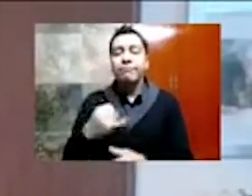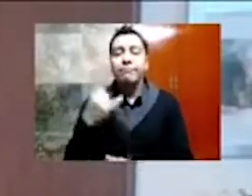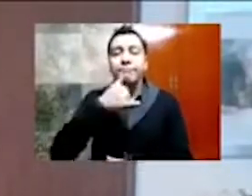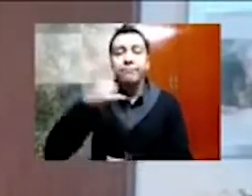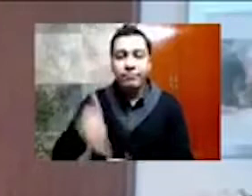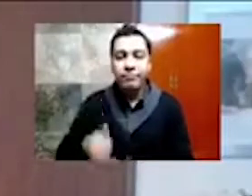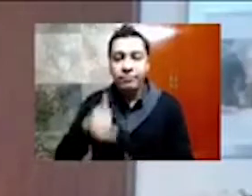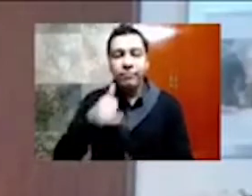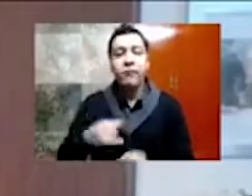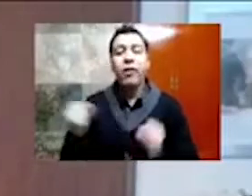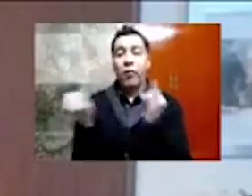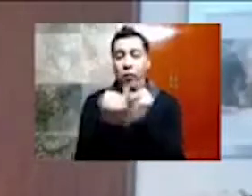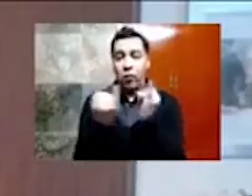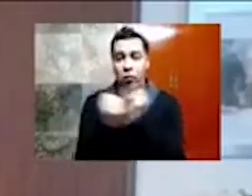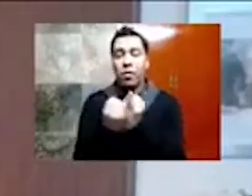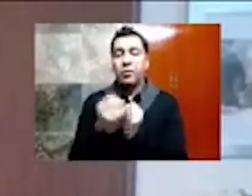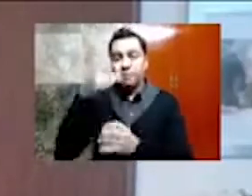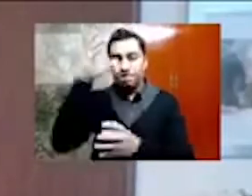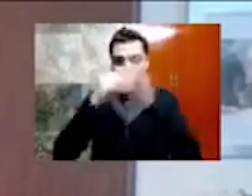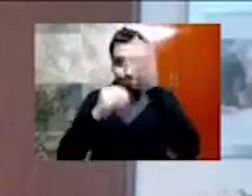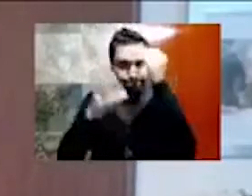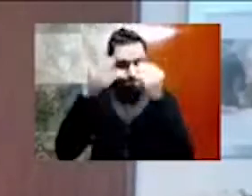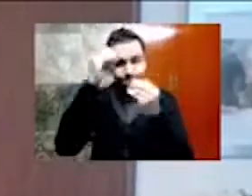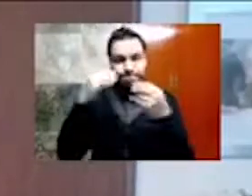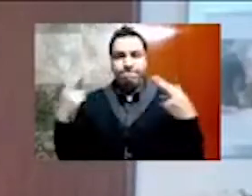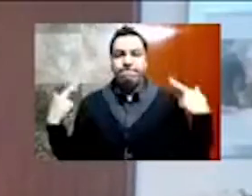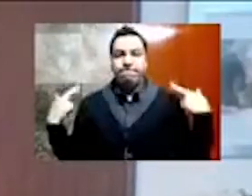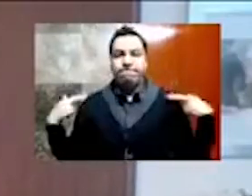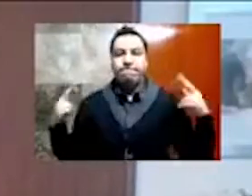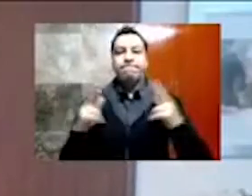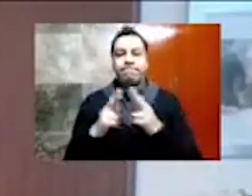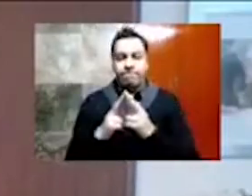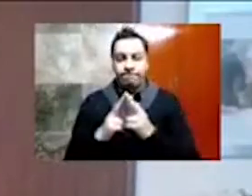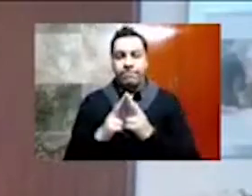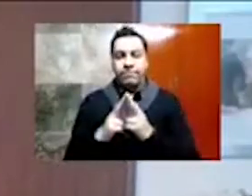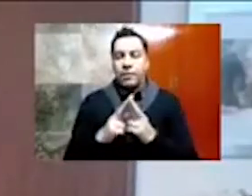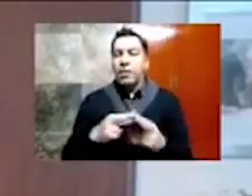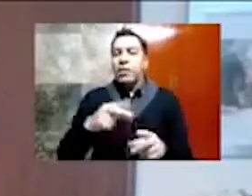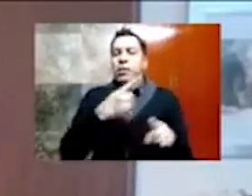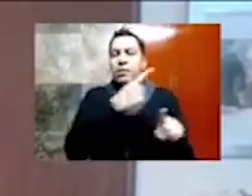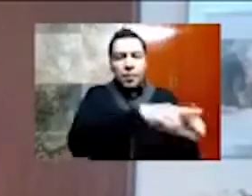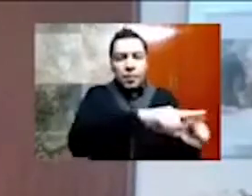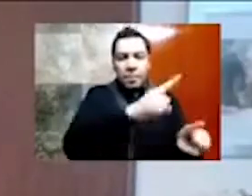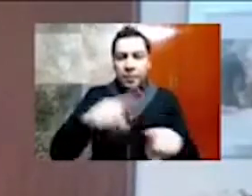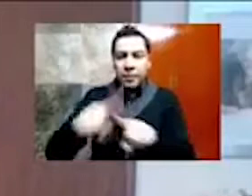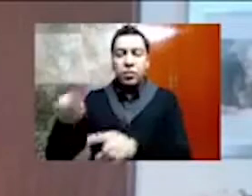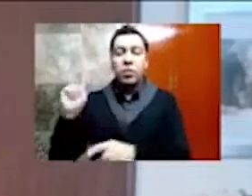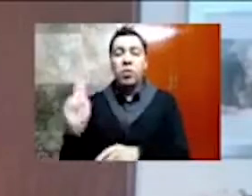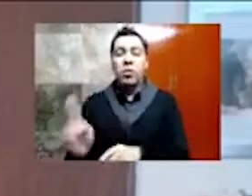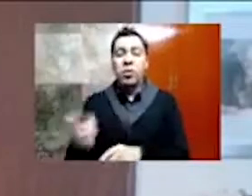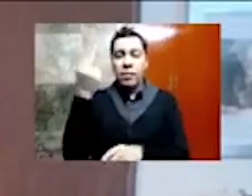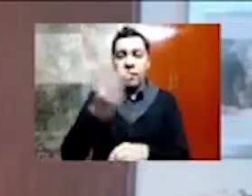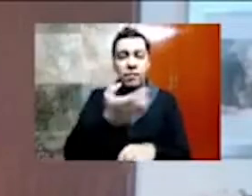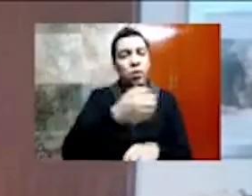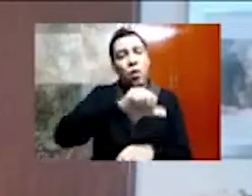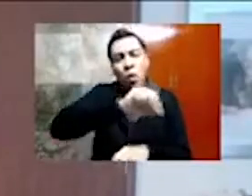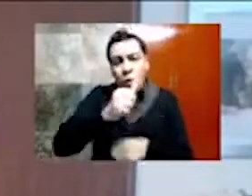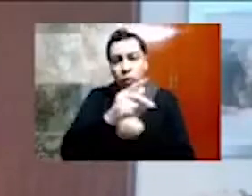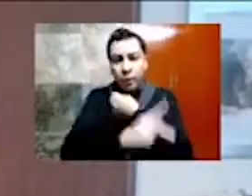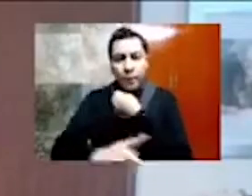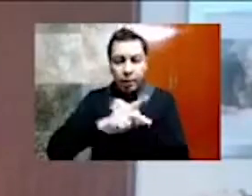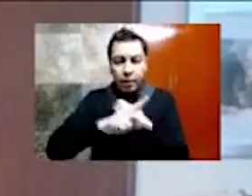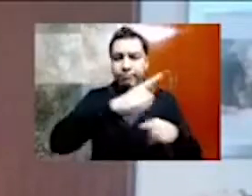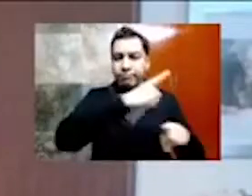amplia trayectoria docente en la UNAM y en la ENA, así como en diversas universidades nacionales y extranjeras en las que impartió múltiples